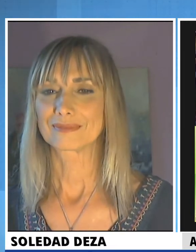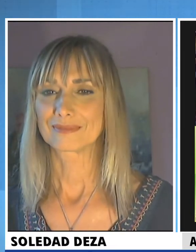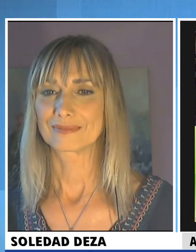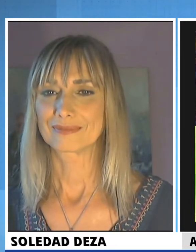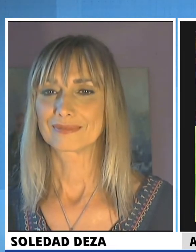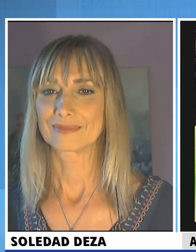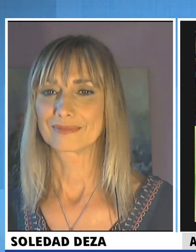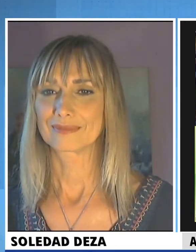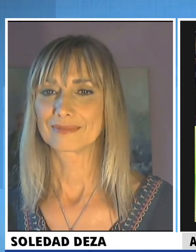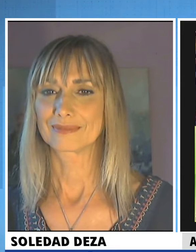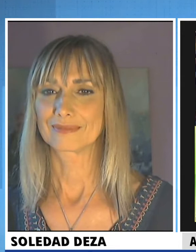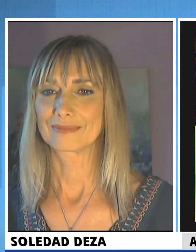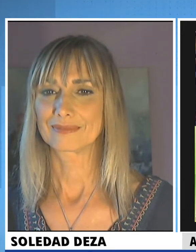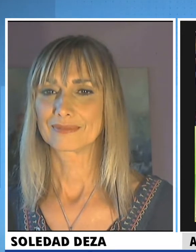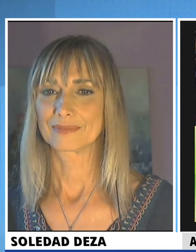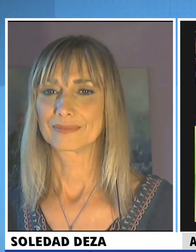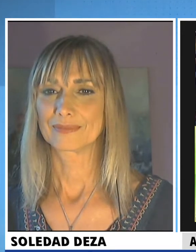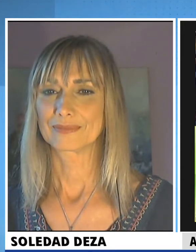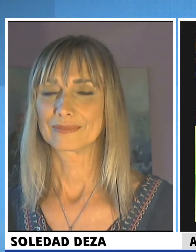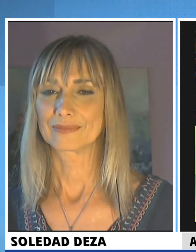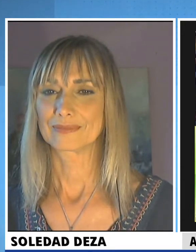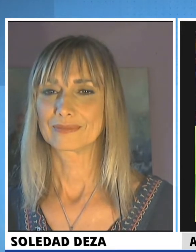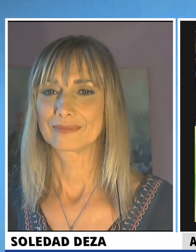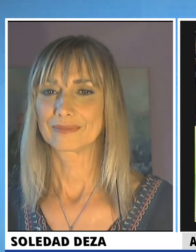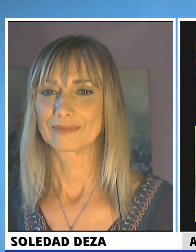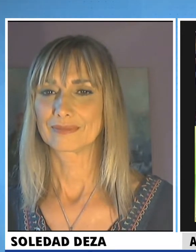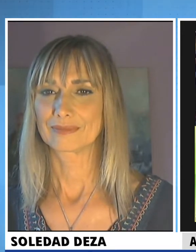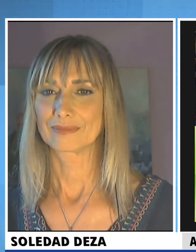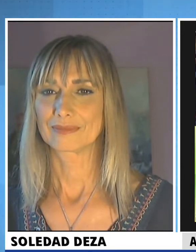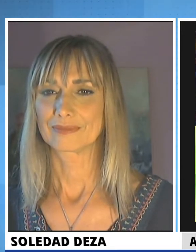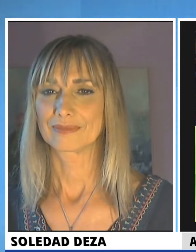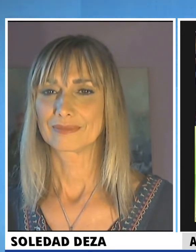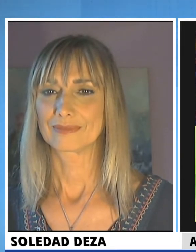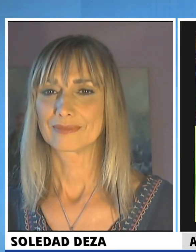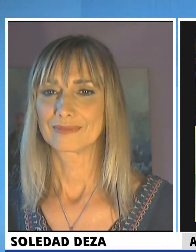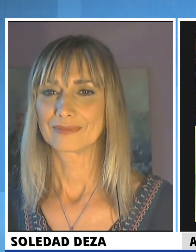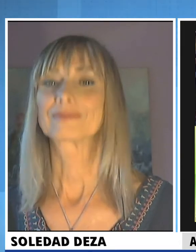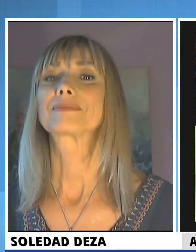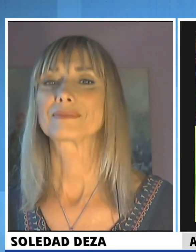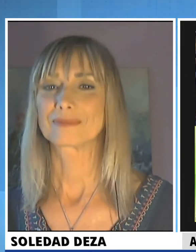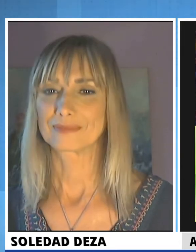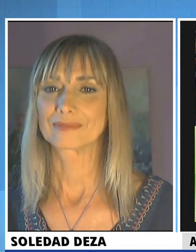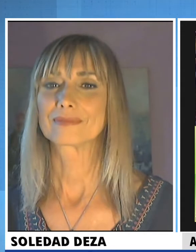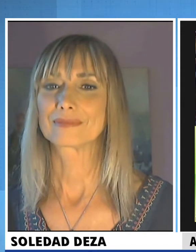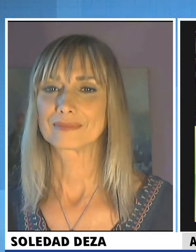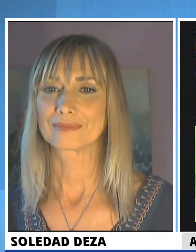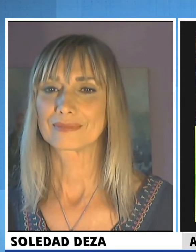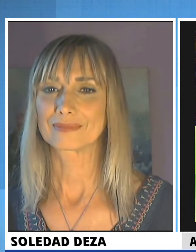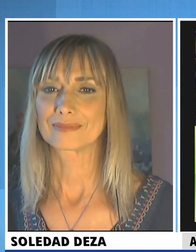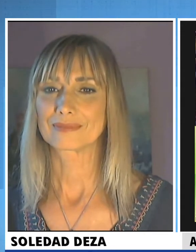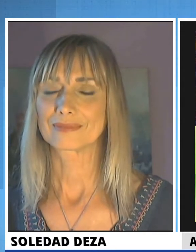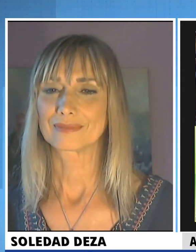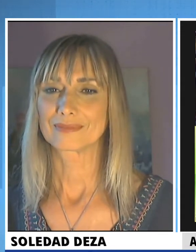No solamente otras voces fuera del recinto, sino otras voces federales. Yo soy de Tucumán, entonces me parece que